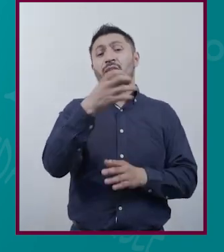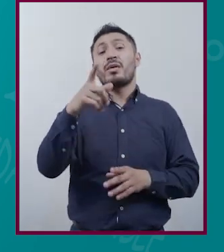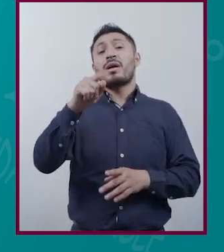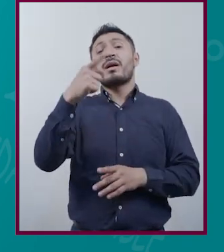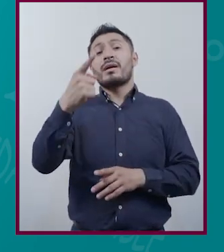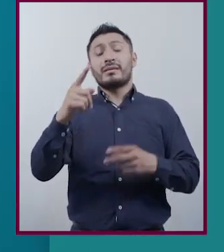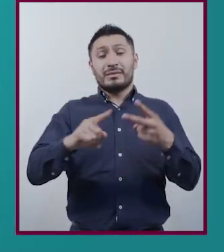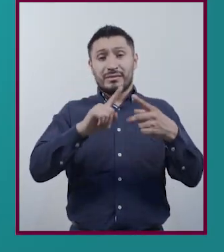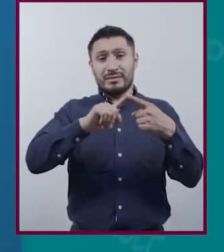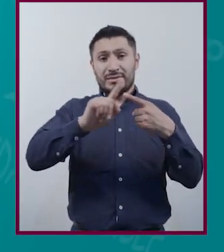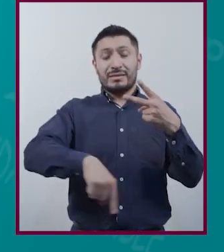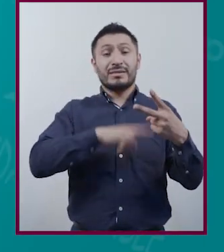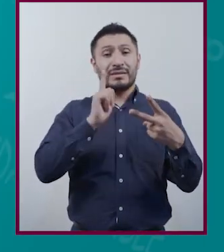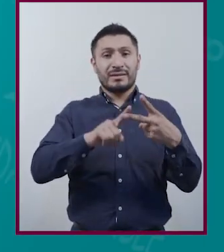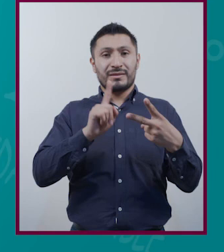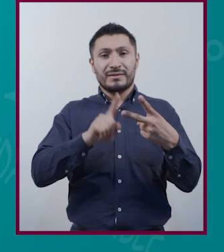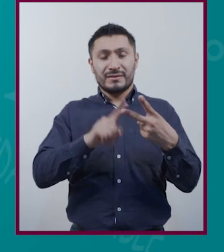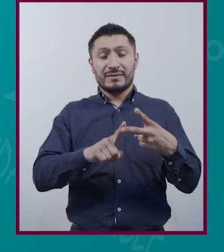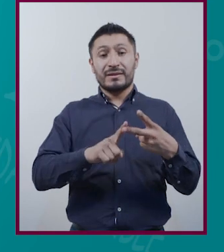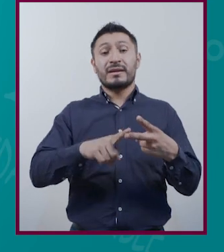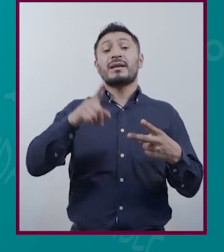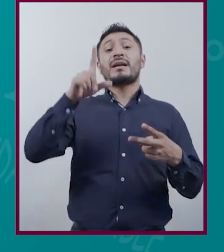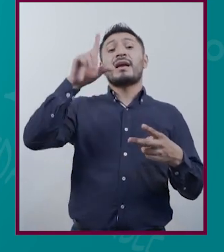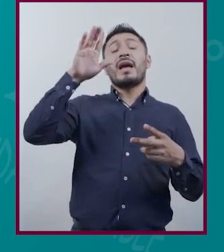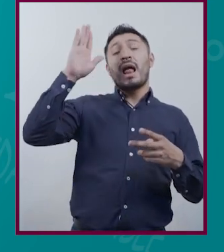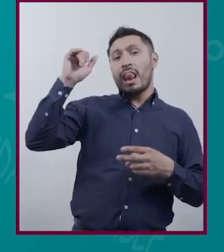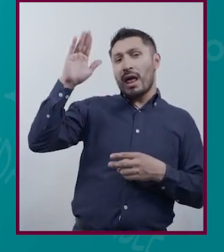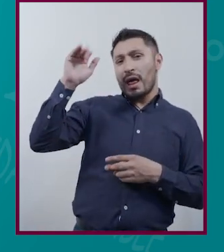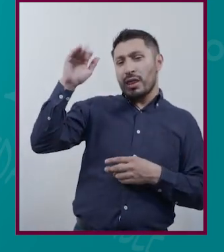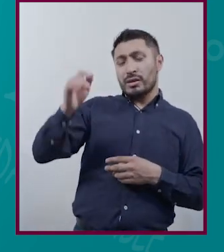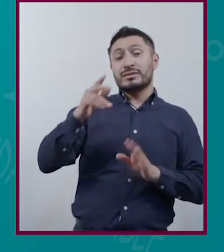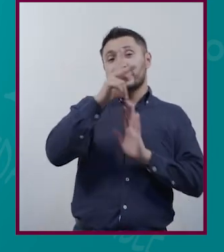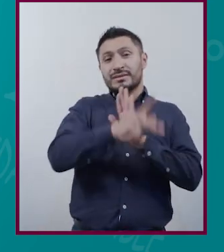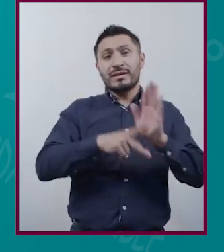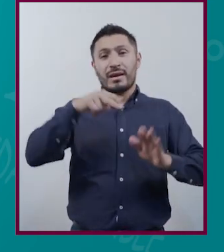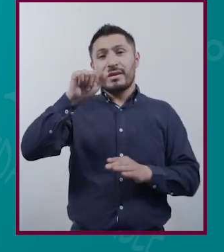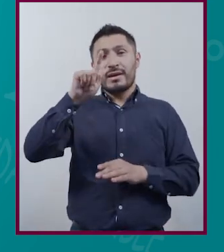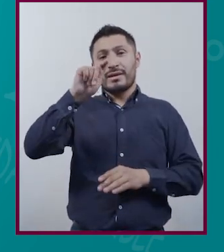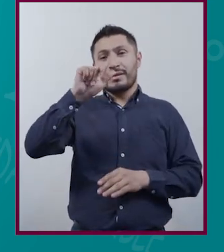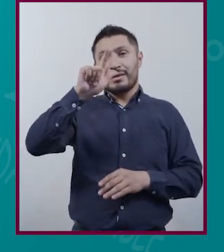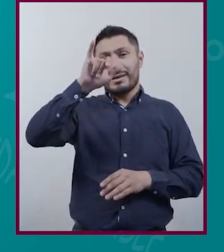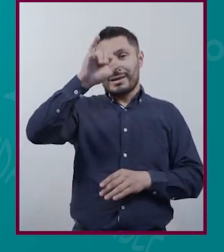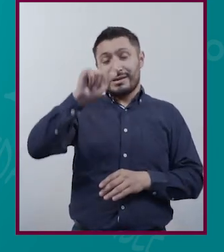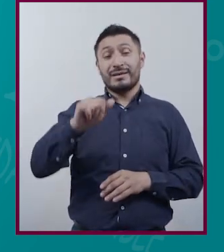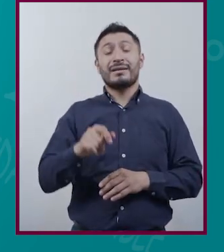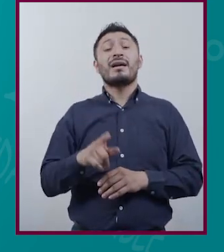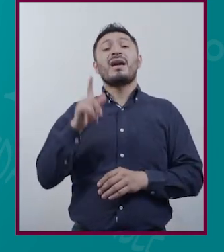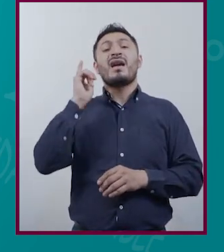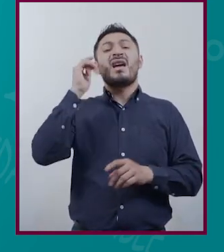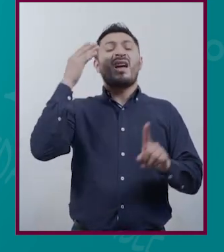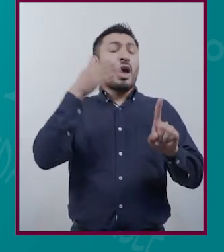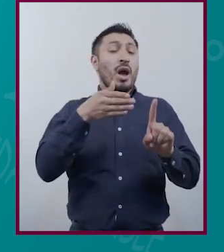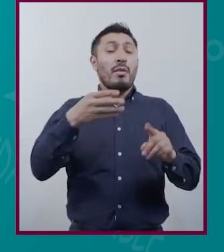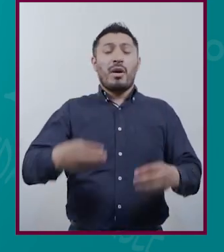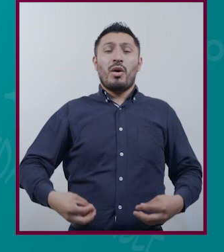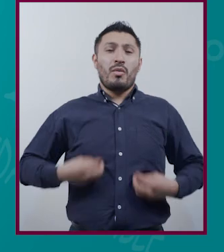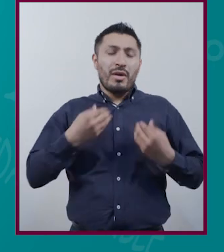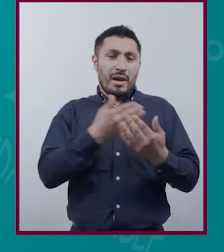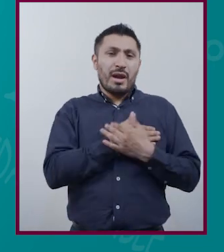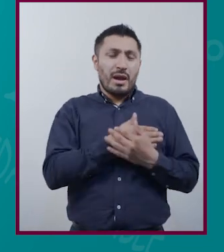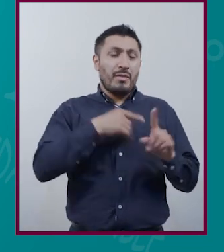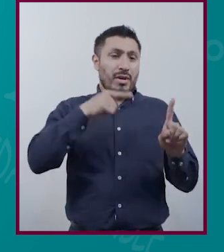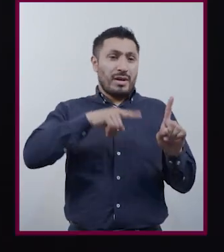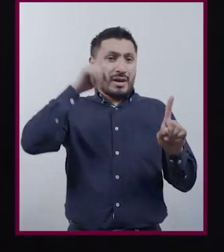la segunda es Los Adioses, un filme de Natalia Beristain que se enfoca en la vida amorosa de